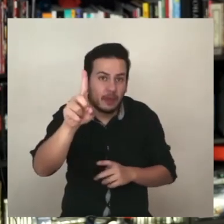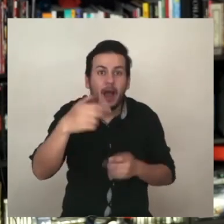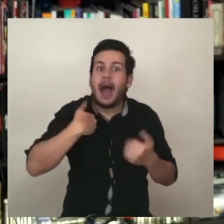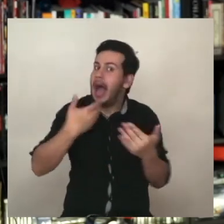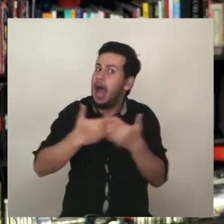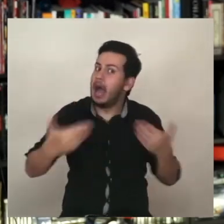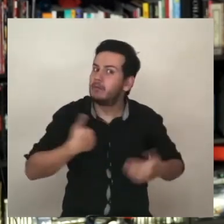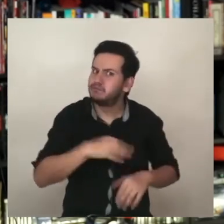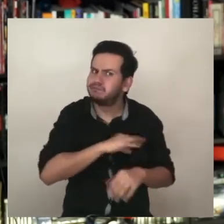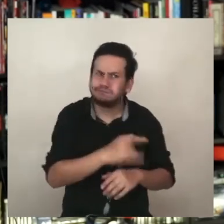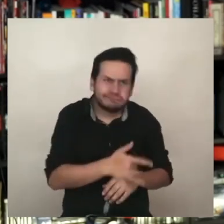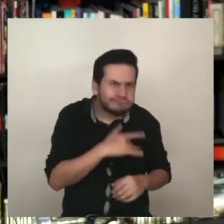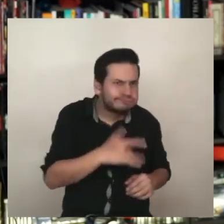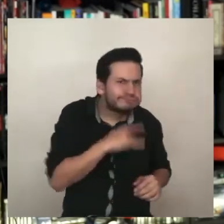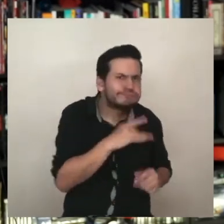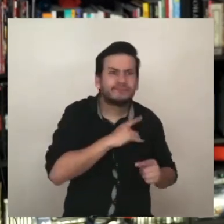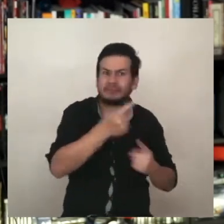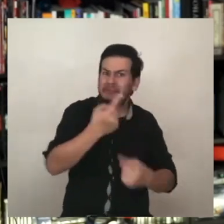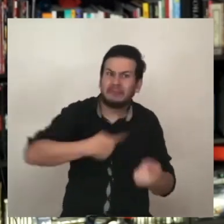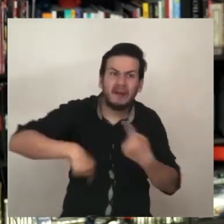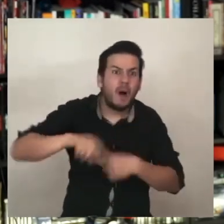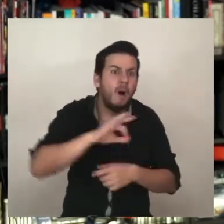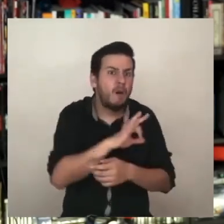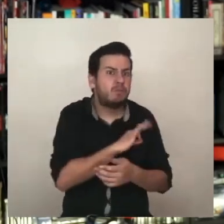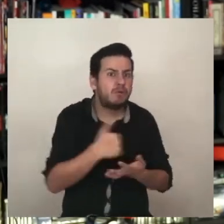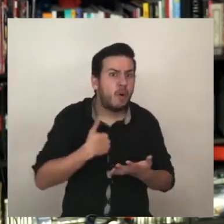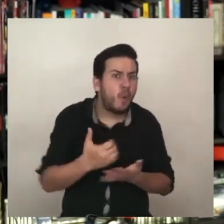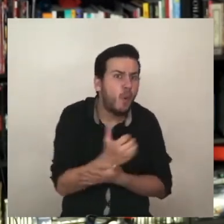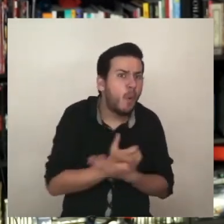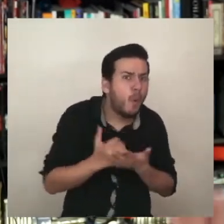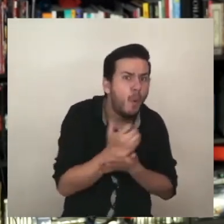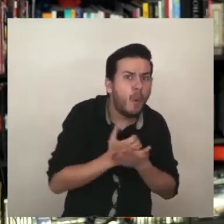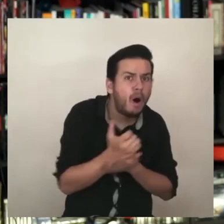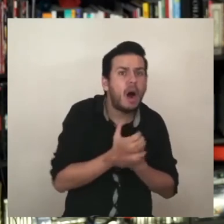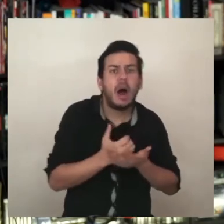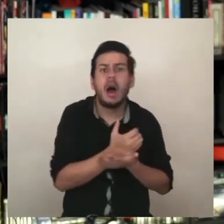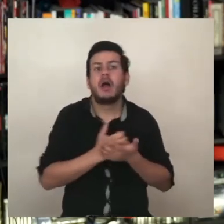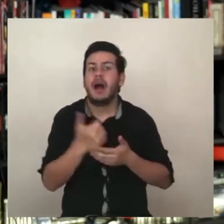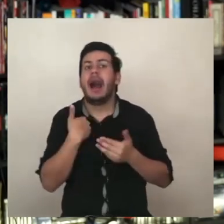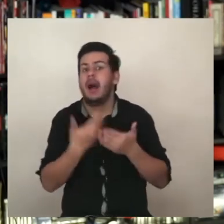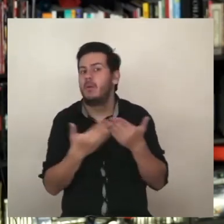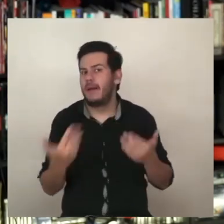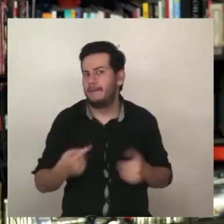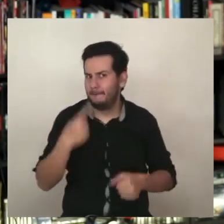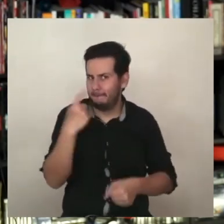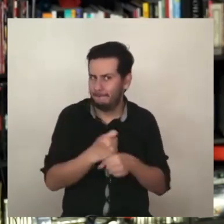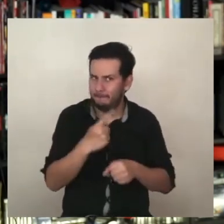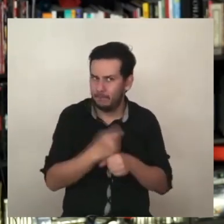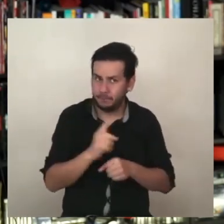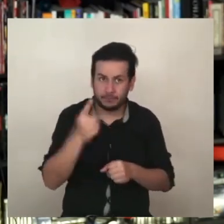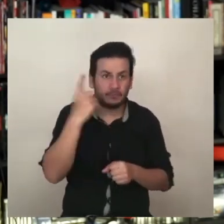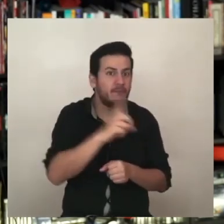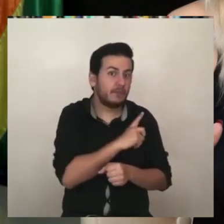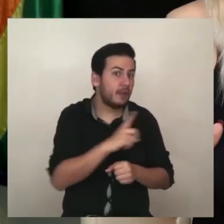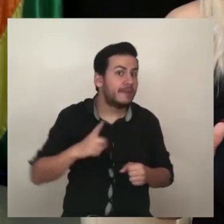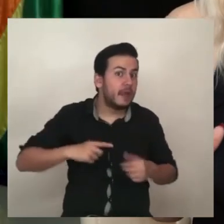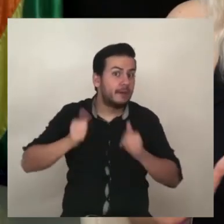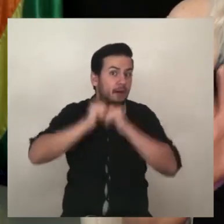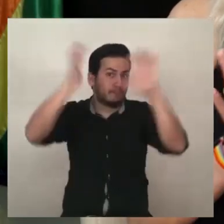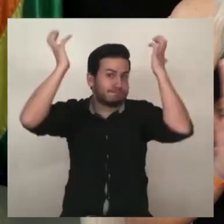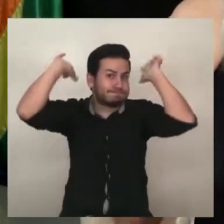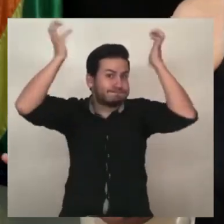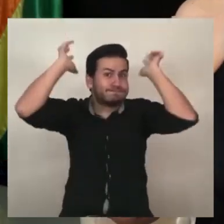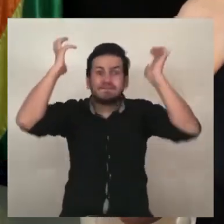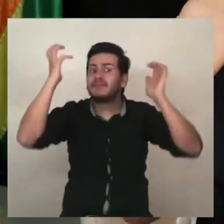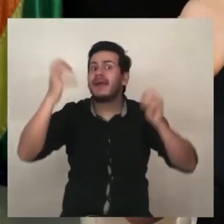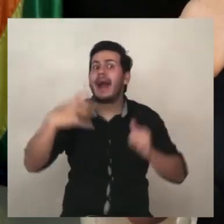humanos del cómo, según ellos, se cura el coronavirus de verdad, verdad. Número uno. Te puedes bañar en popó de vaca, que no veo